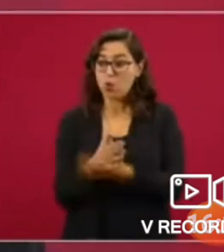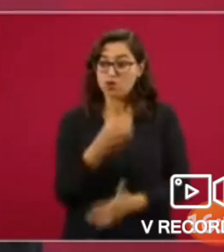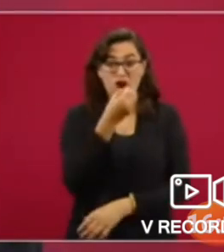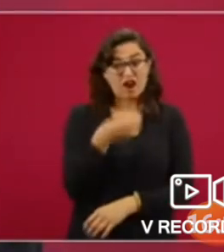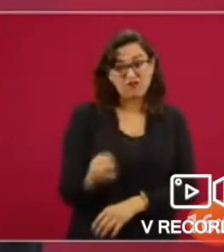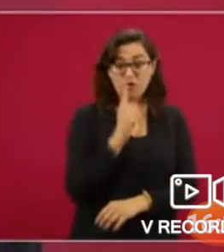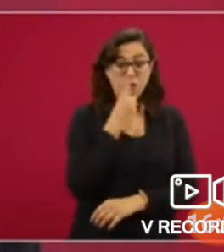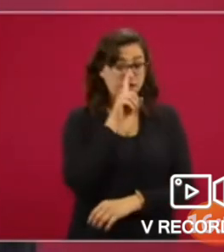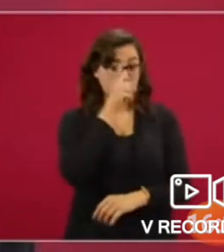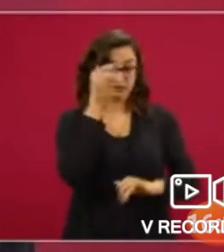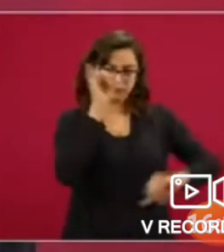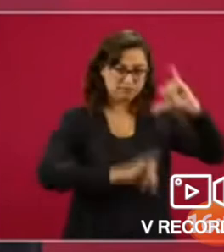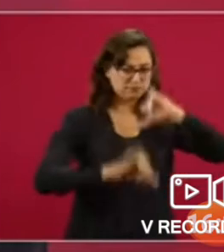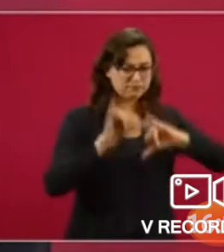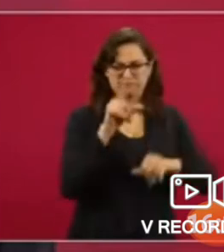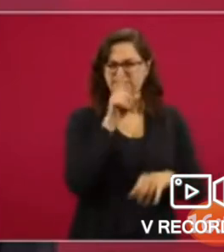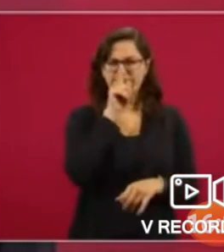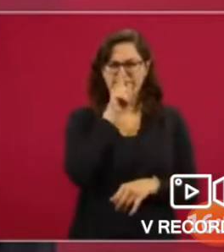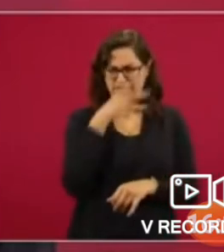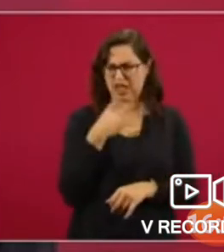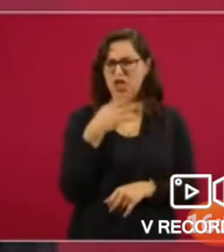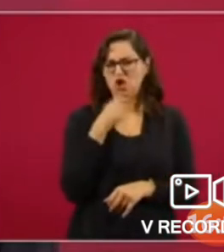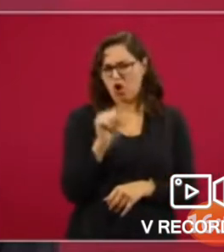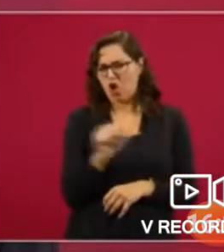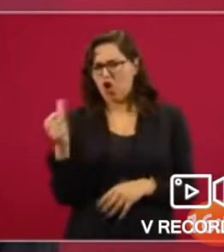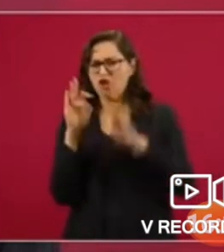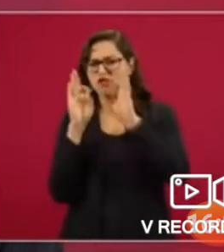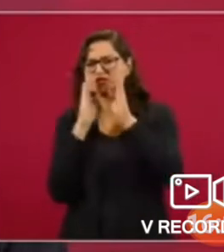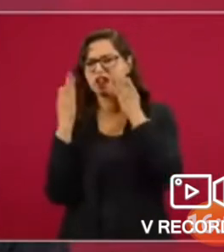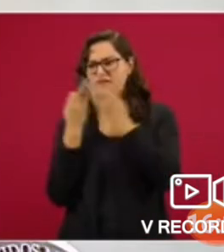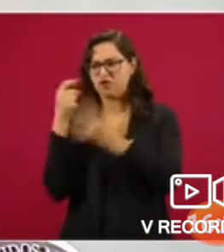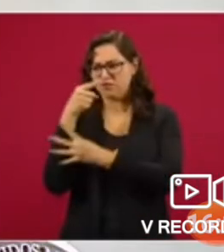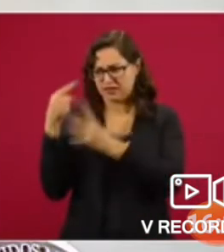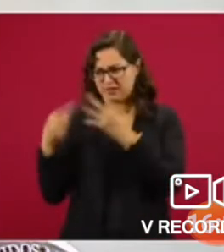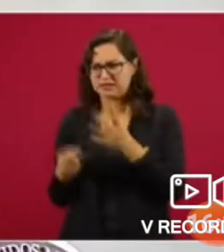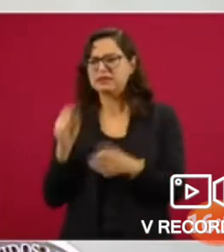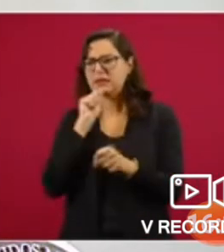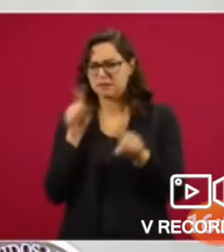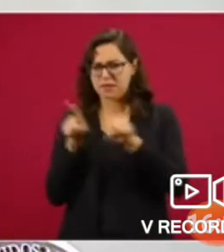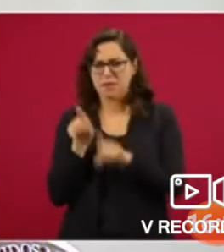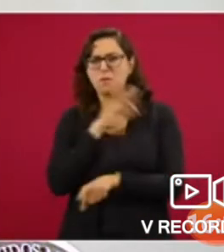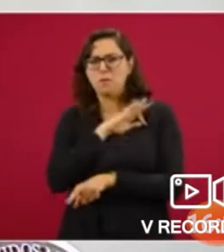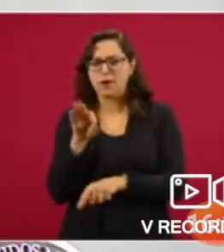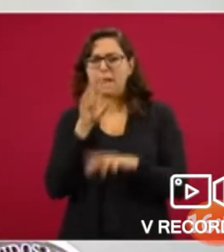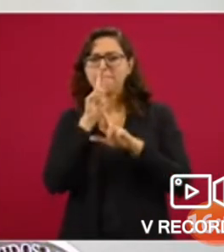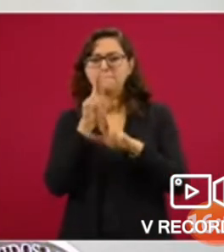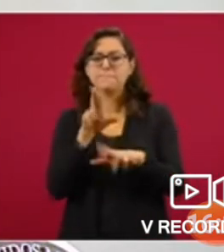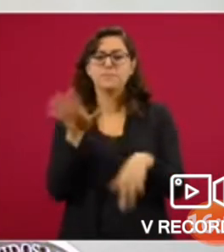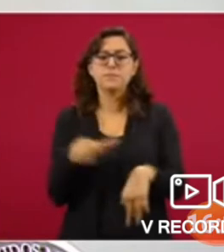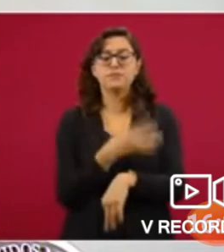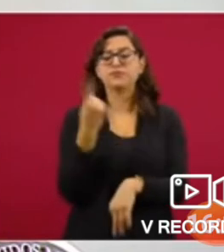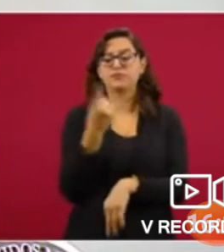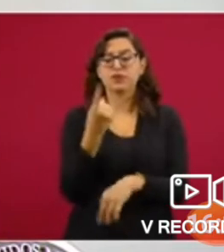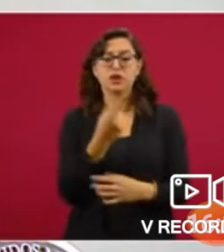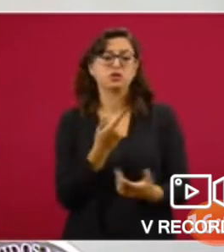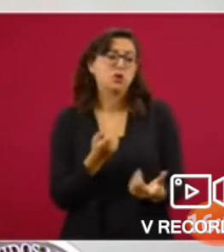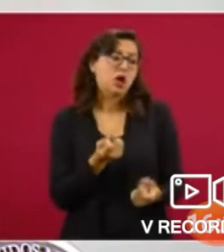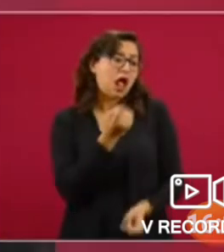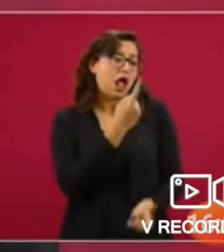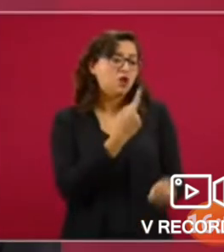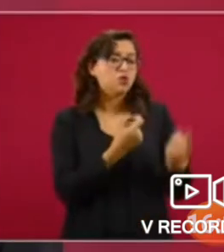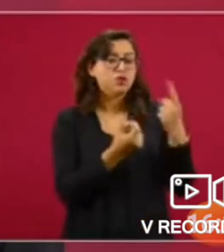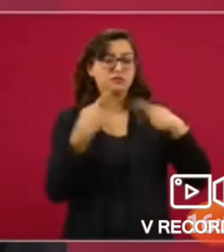las pruebas de laboratorio. Por eso ha habido cierta inquietud en algún segmento de la